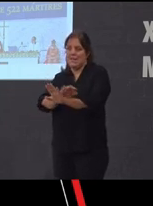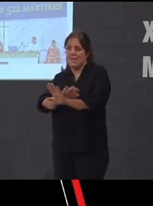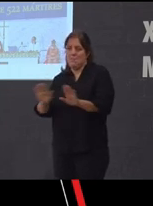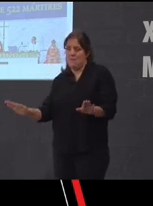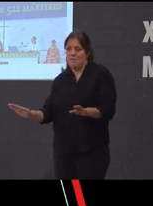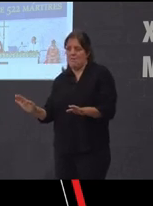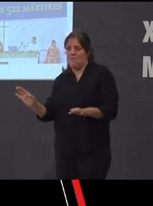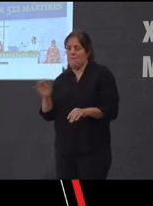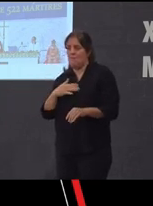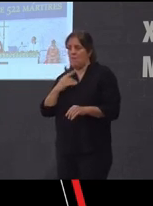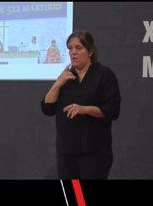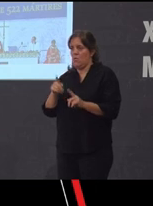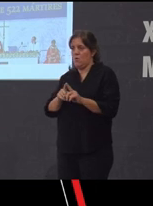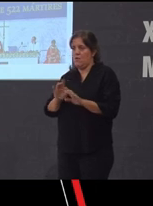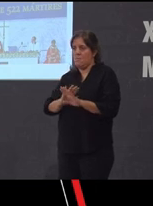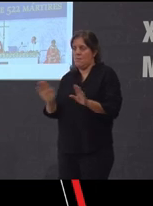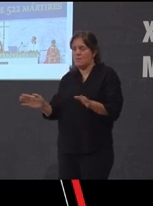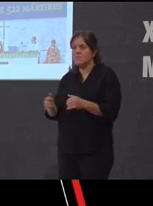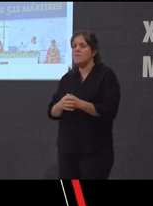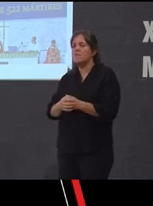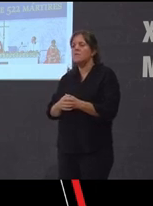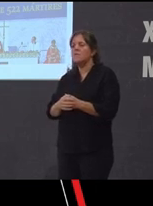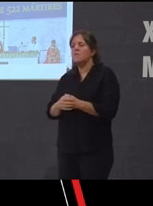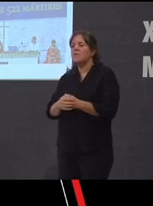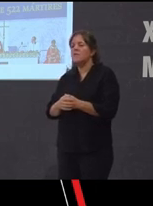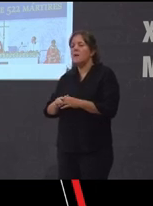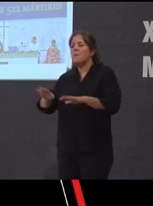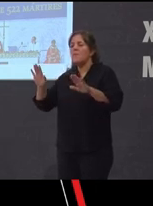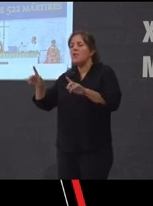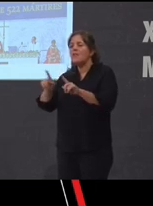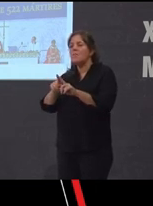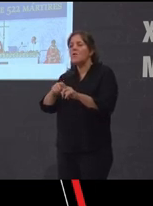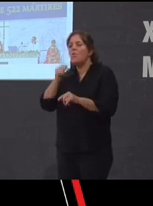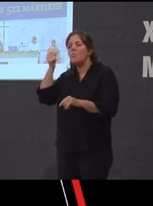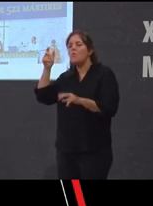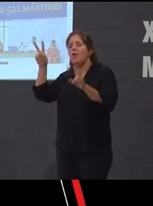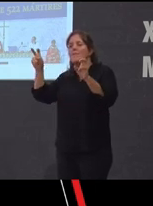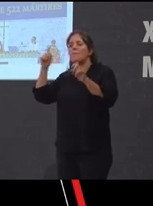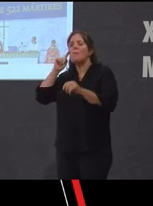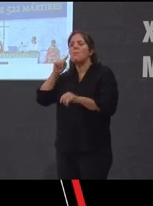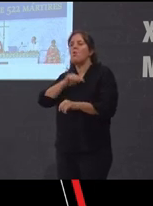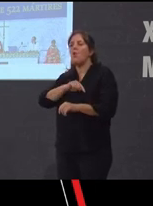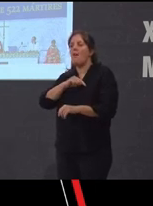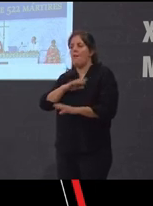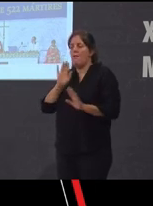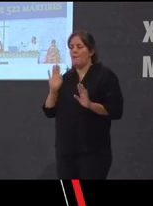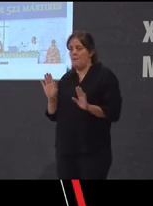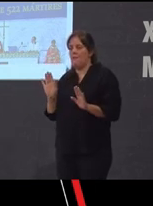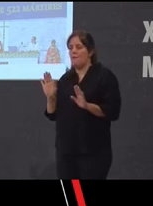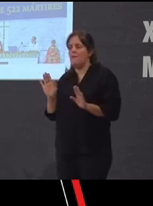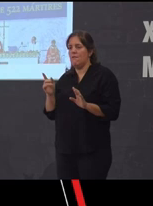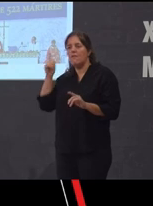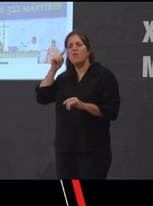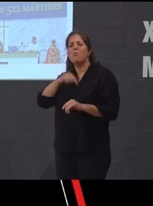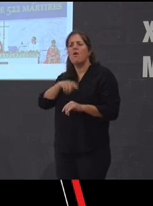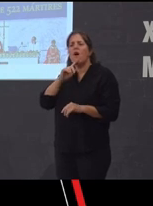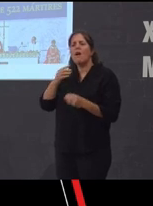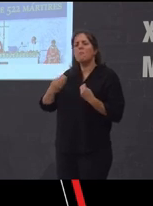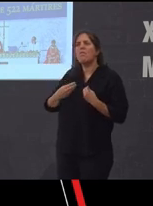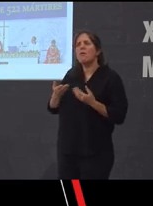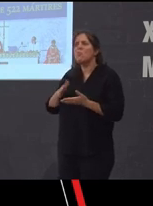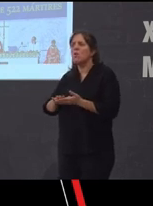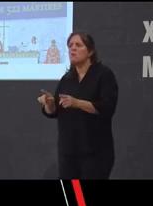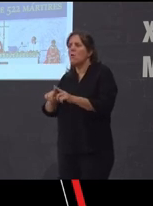só levan o erro. Pero tamén a cuestión moral. A moral e a vida e a morte teñen